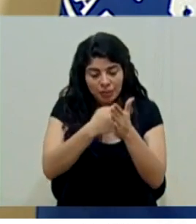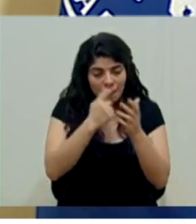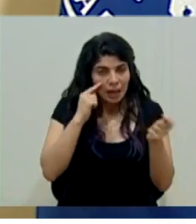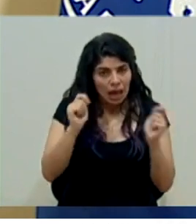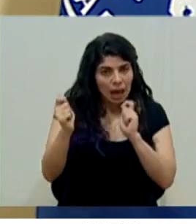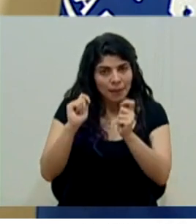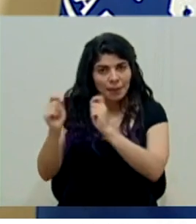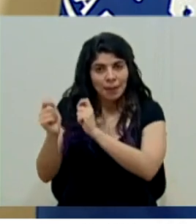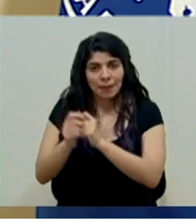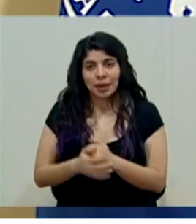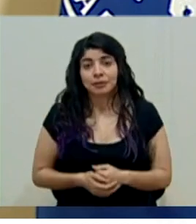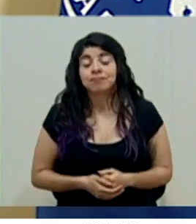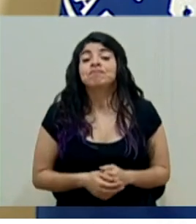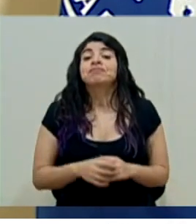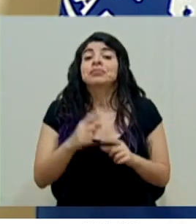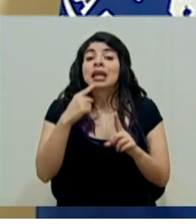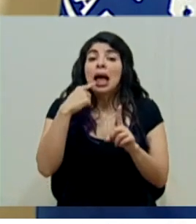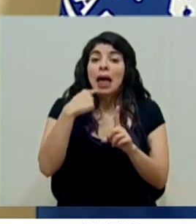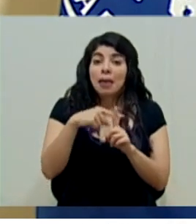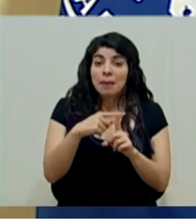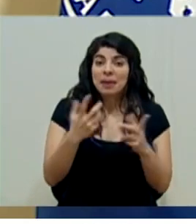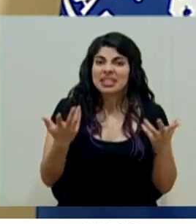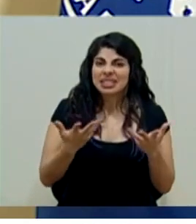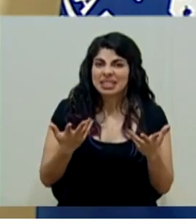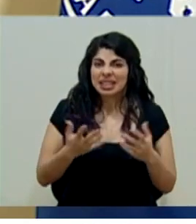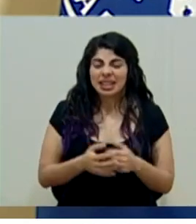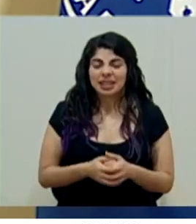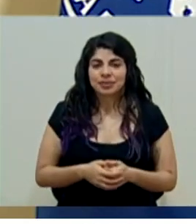transformación. Además de que,